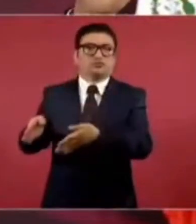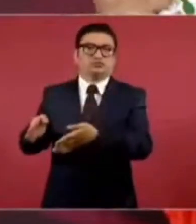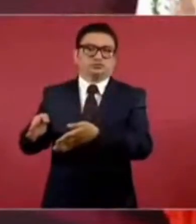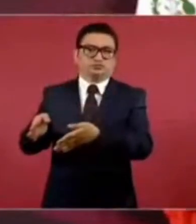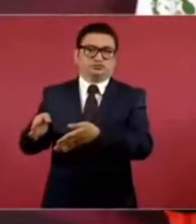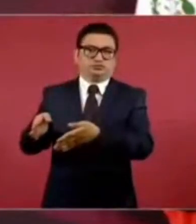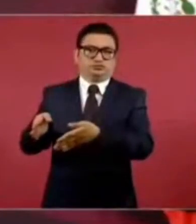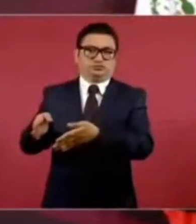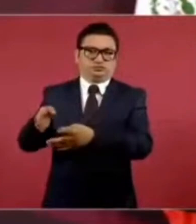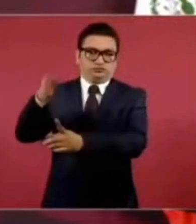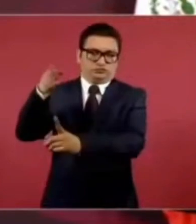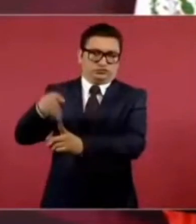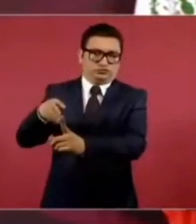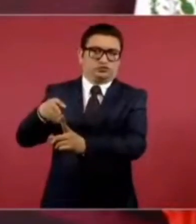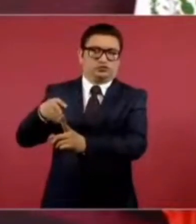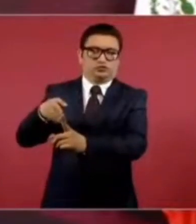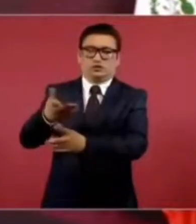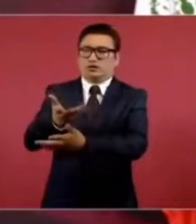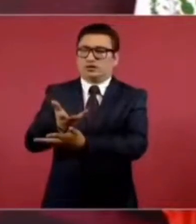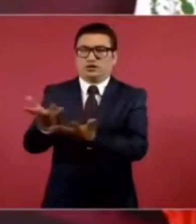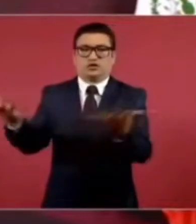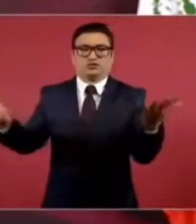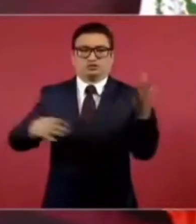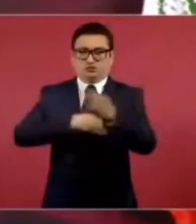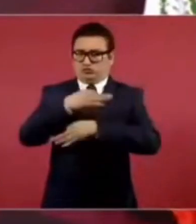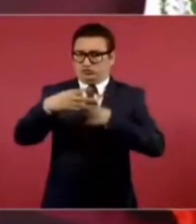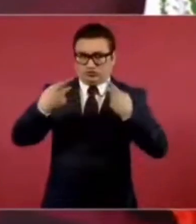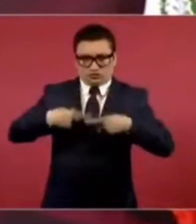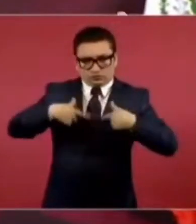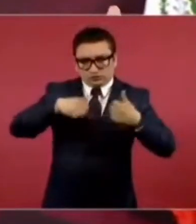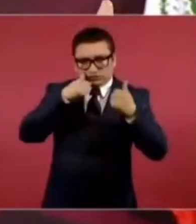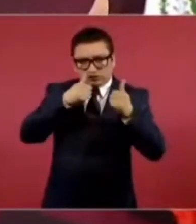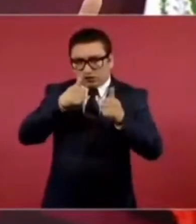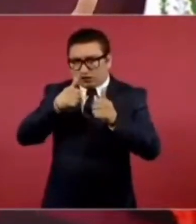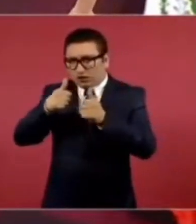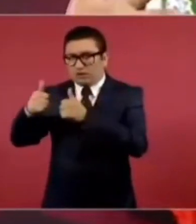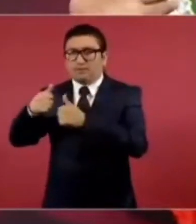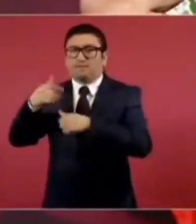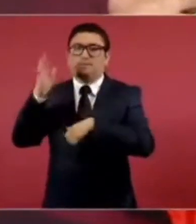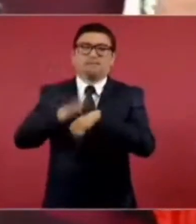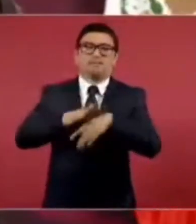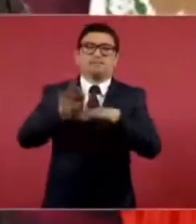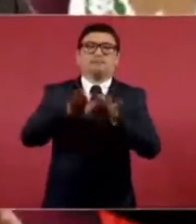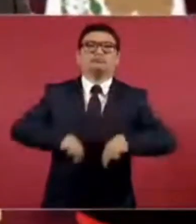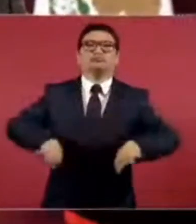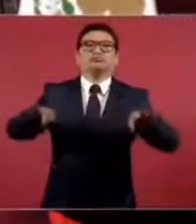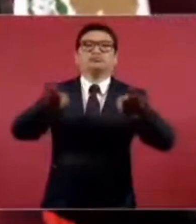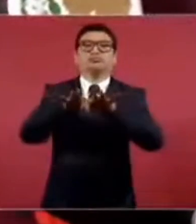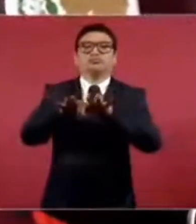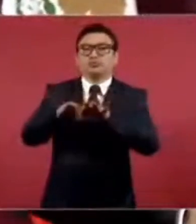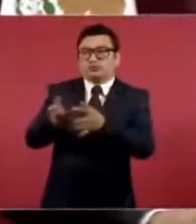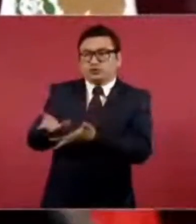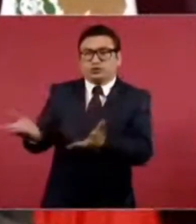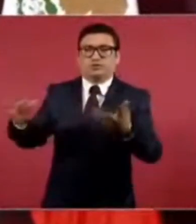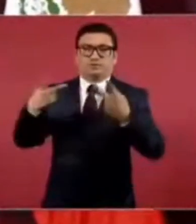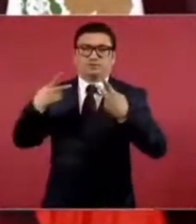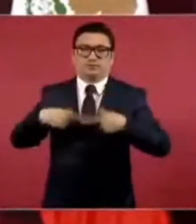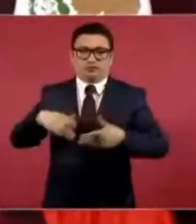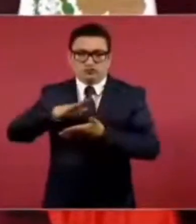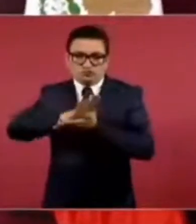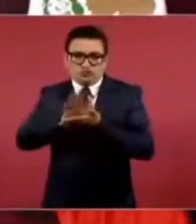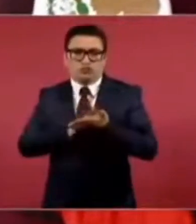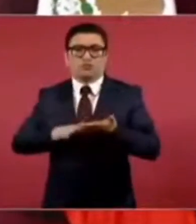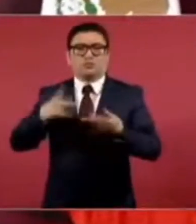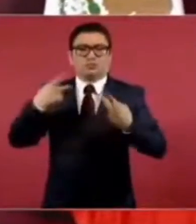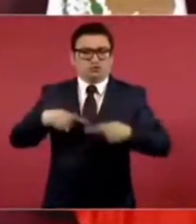Vamos a atender a todos, a escuchar a todos, pero le vamos a dar preferencia a la gente humilde, a